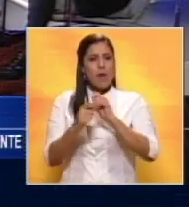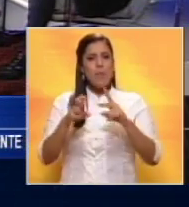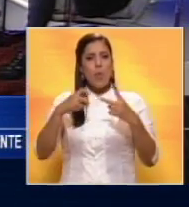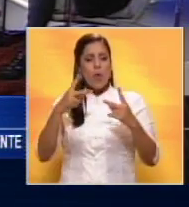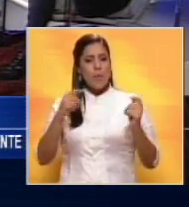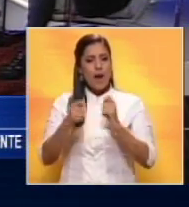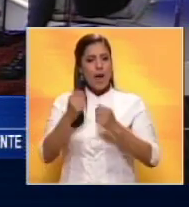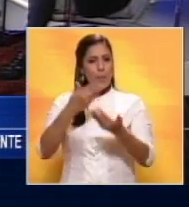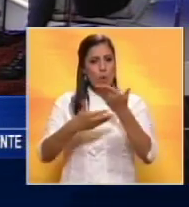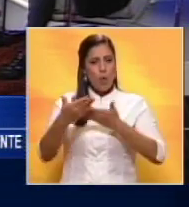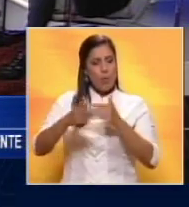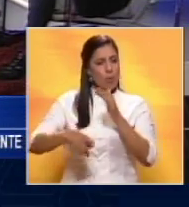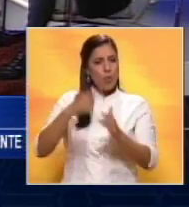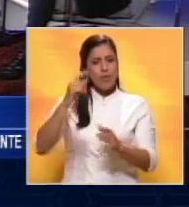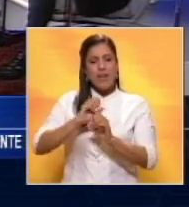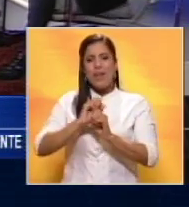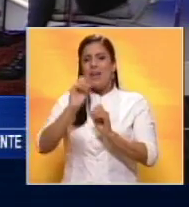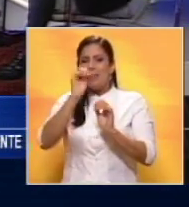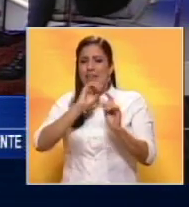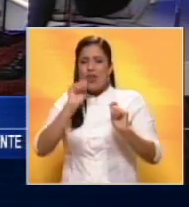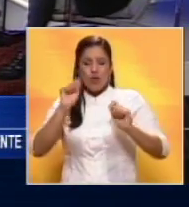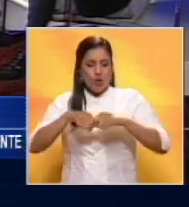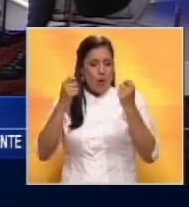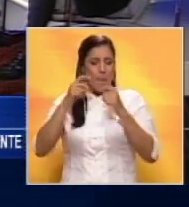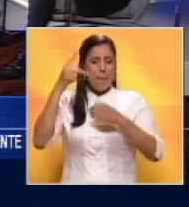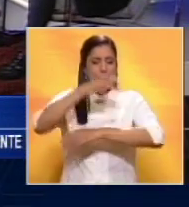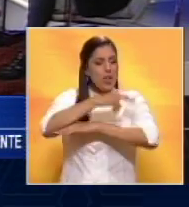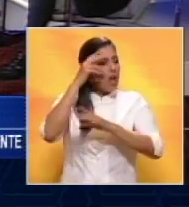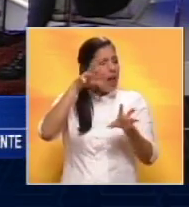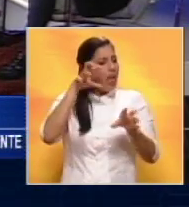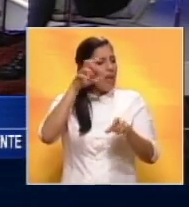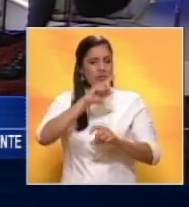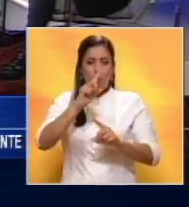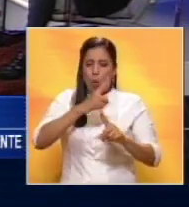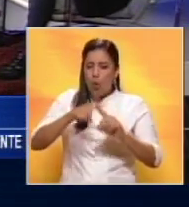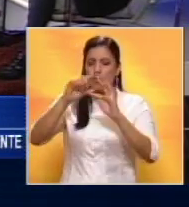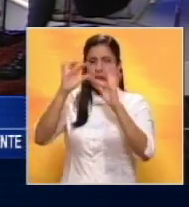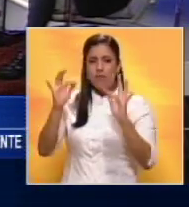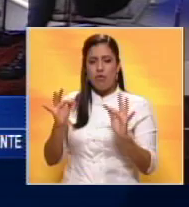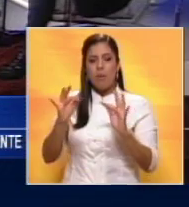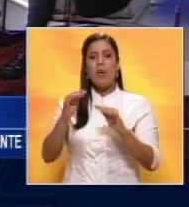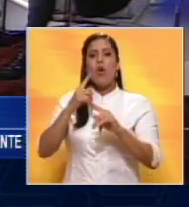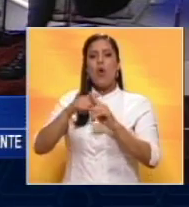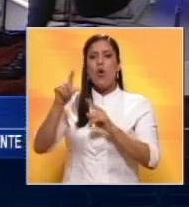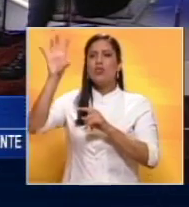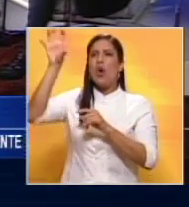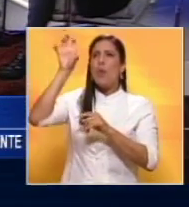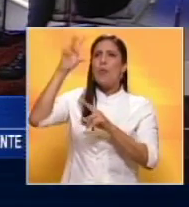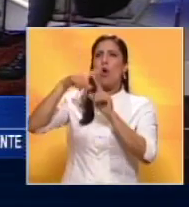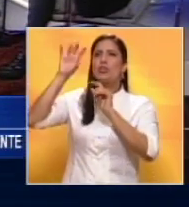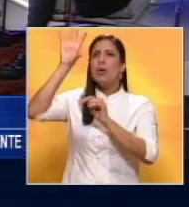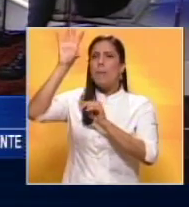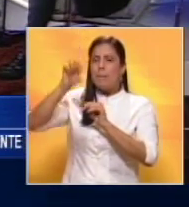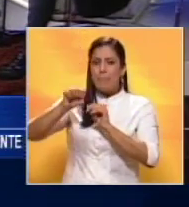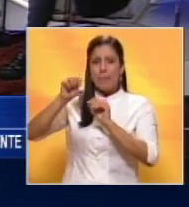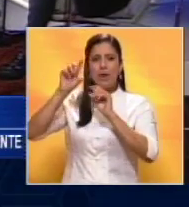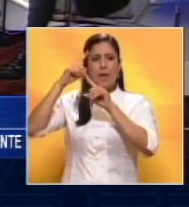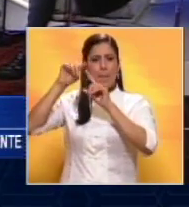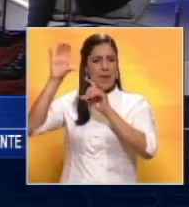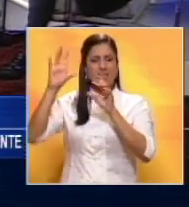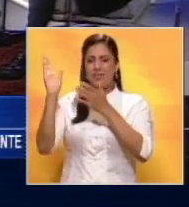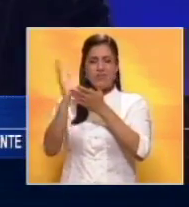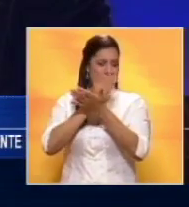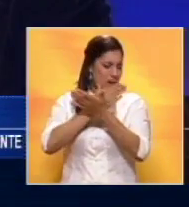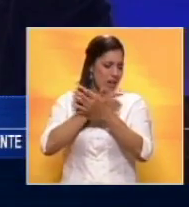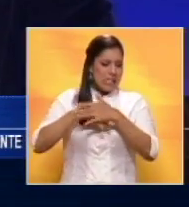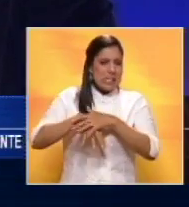a un cambio económico rotundo, drástico. Hay que romper el paradigma petrolero. Ese sistema monoexportador debemos arrancarlo de nuestros principios que